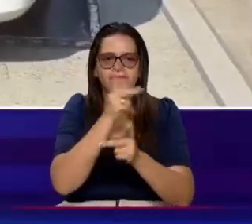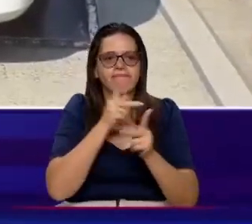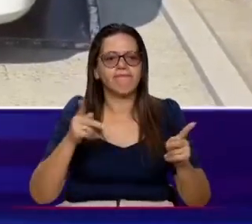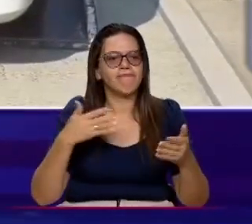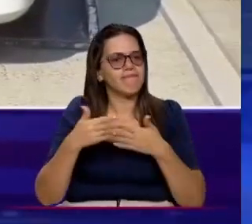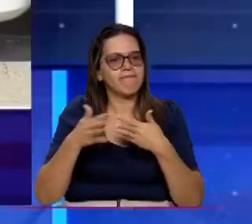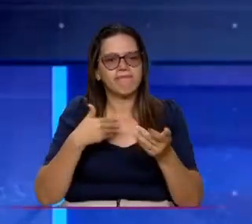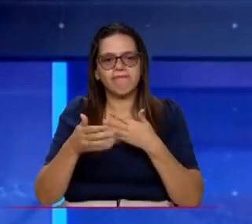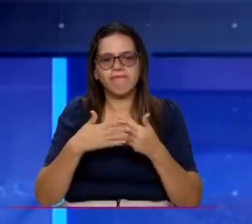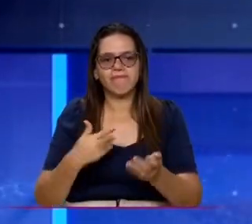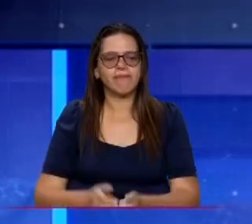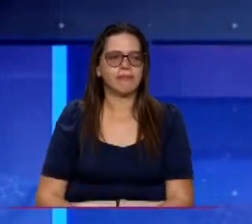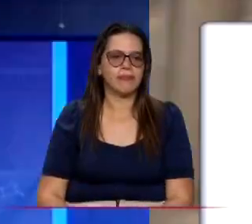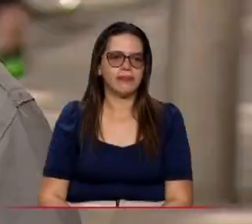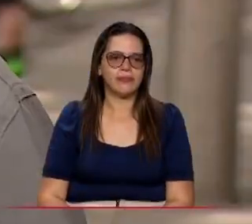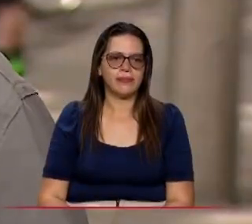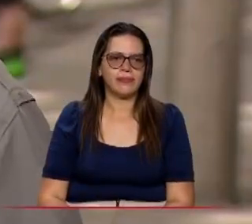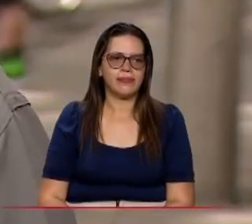vías.